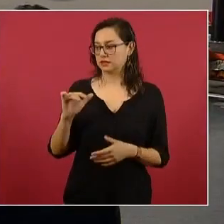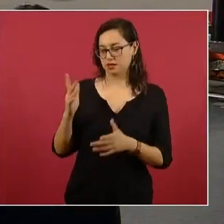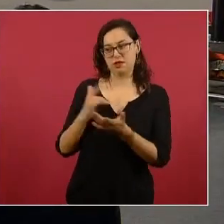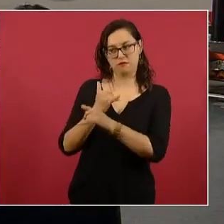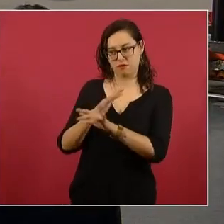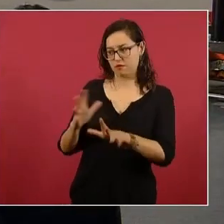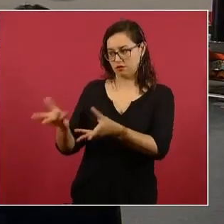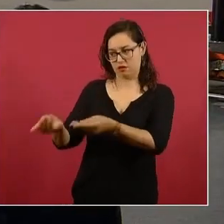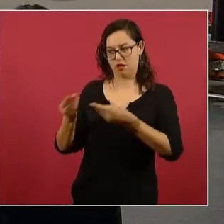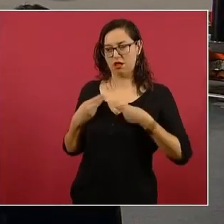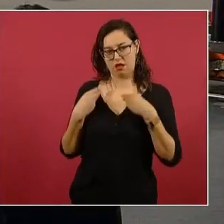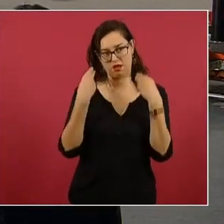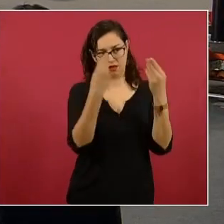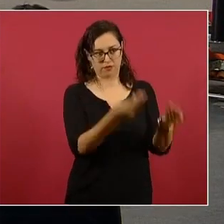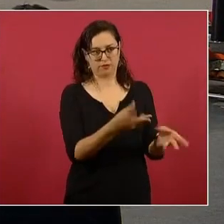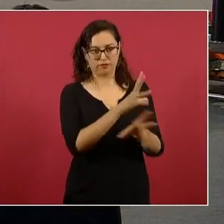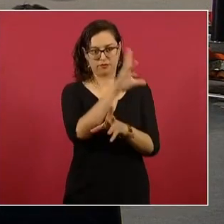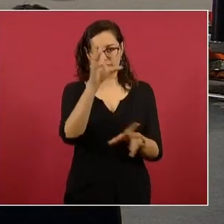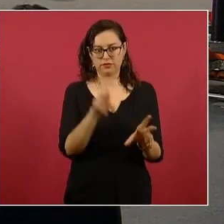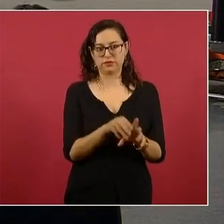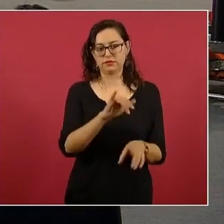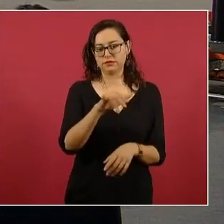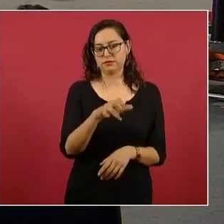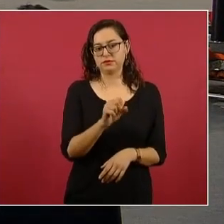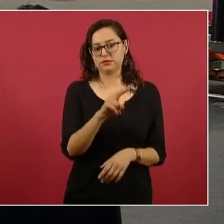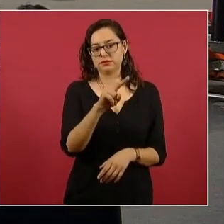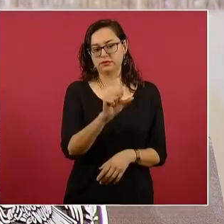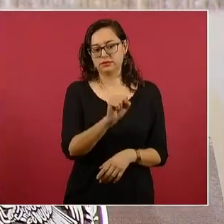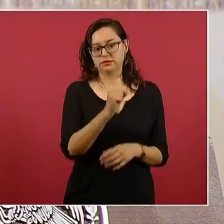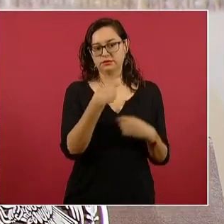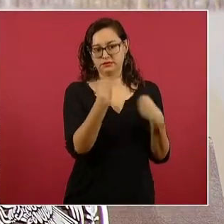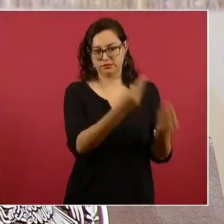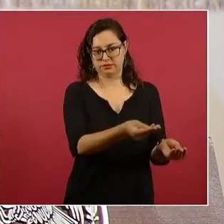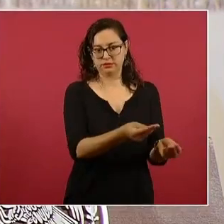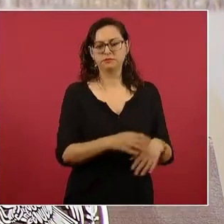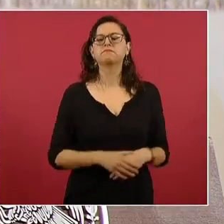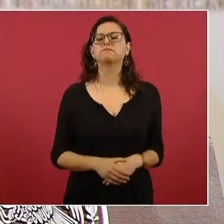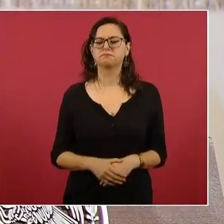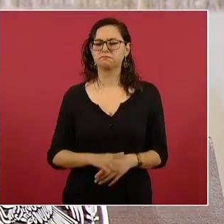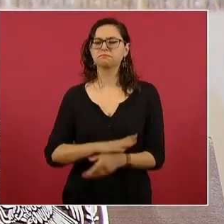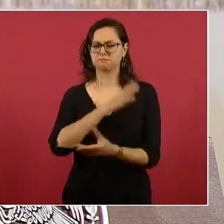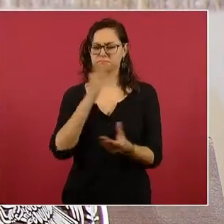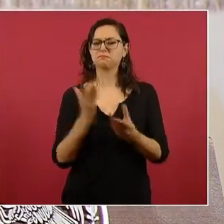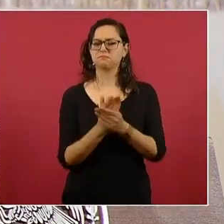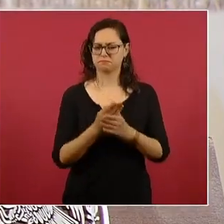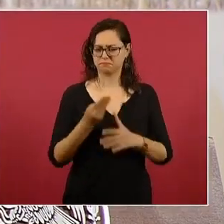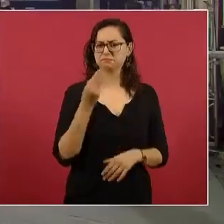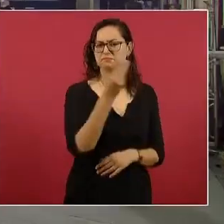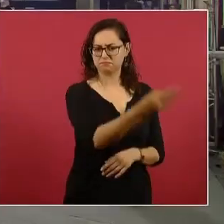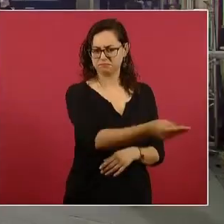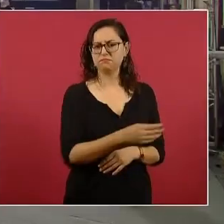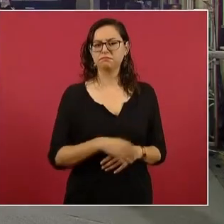Nos entregas con Jesús los documentos. Sí, ahorita le entrego el expediente que traigo aquí abajo.